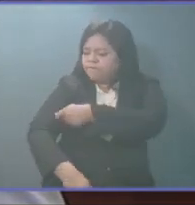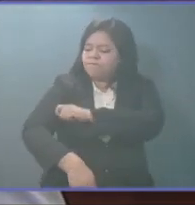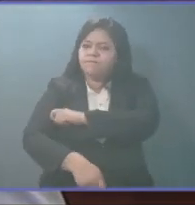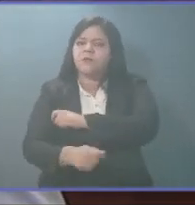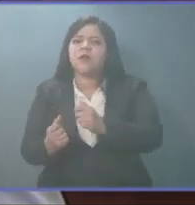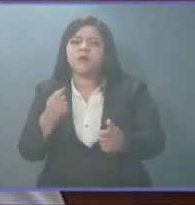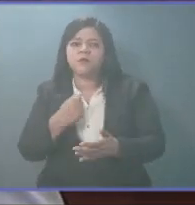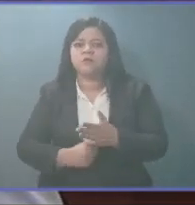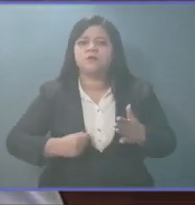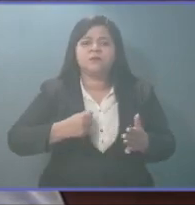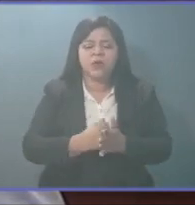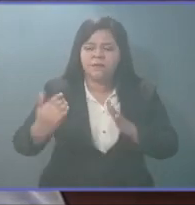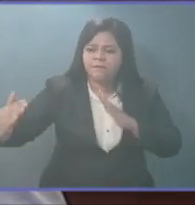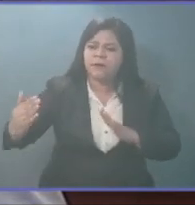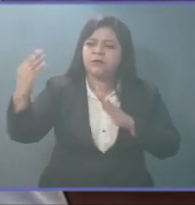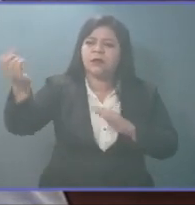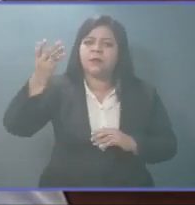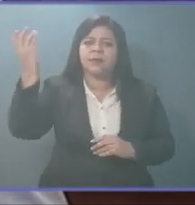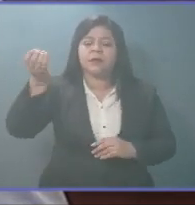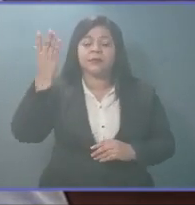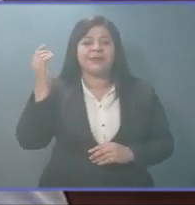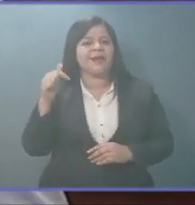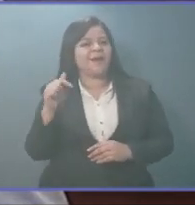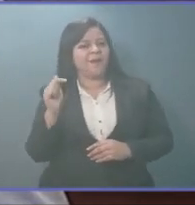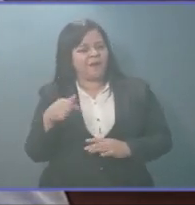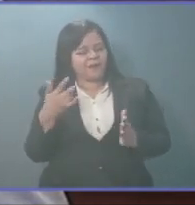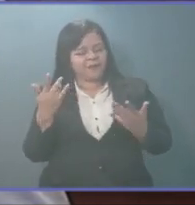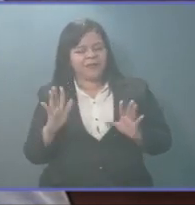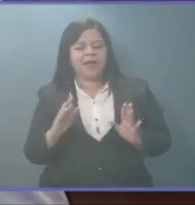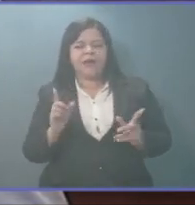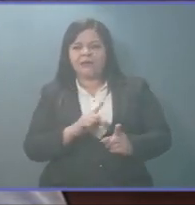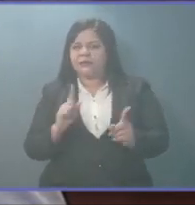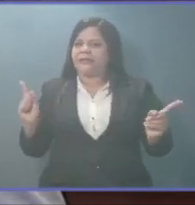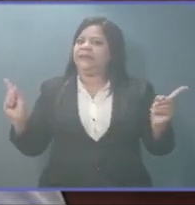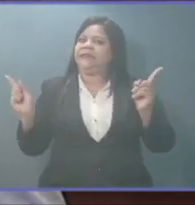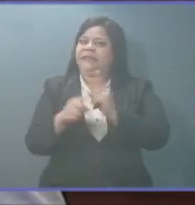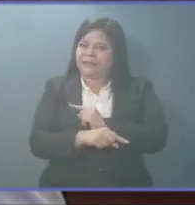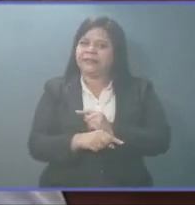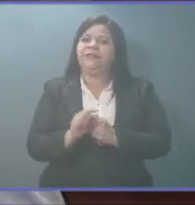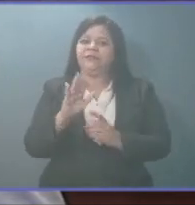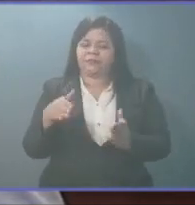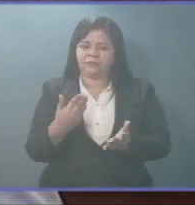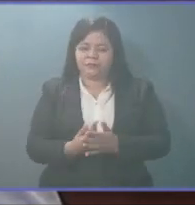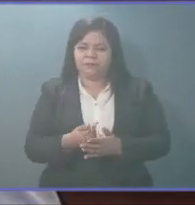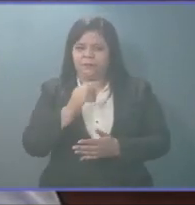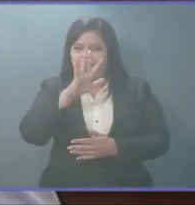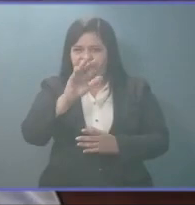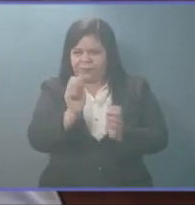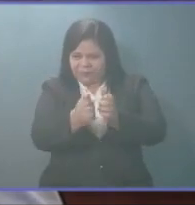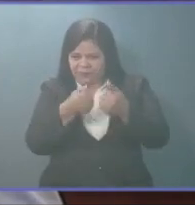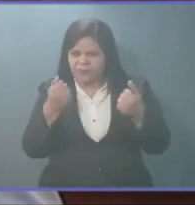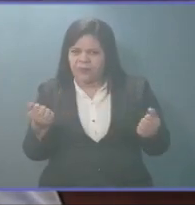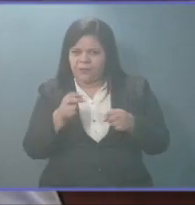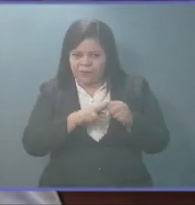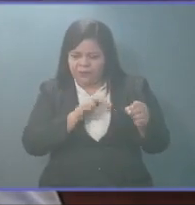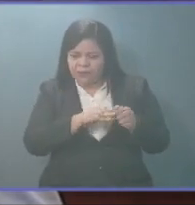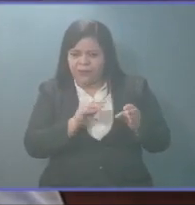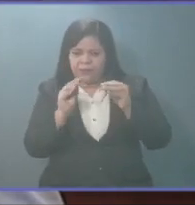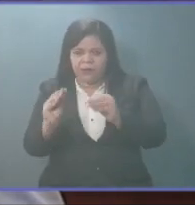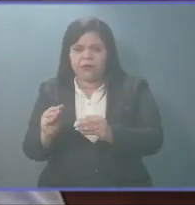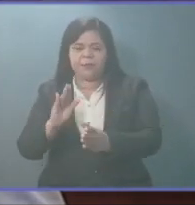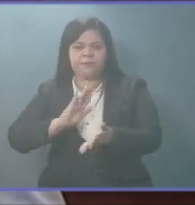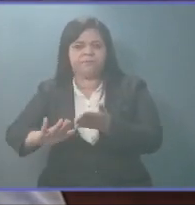cada una de las emergencias. Hoy hemos dado un verdadero giro a su situación. Hemos invertido casi 5 millones de dólares en su